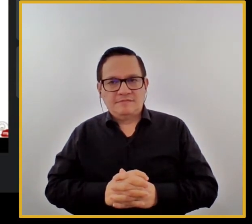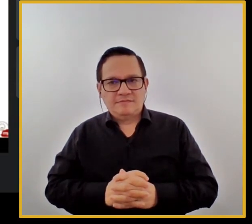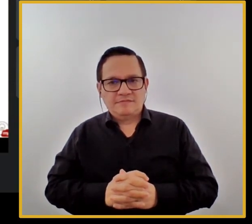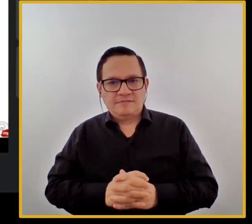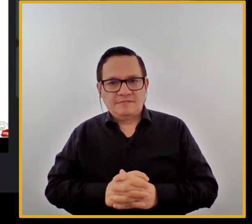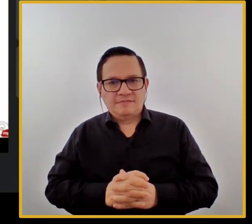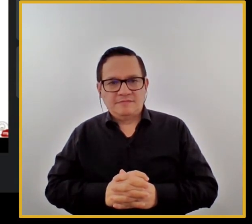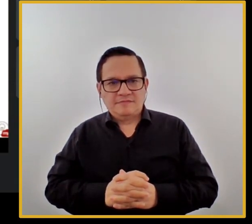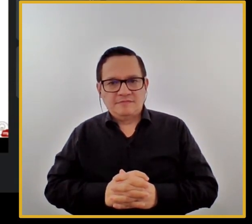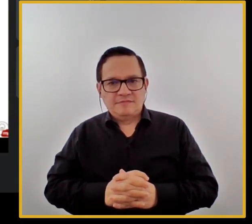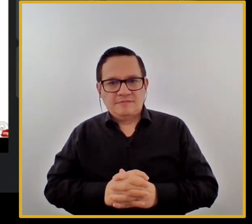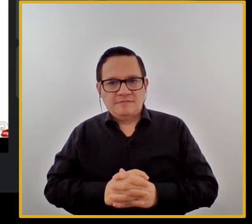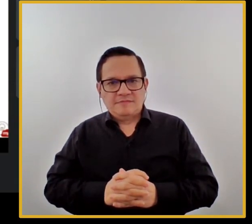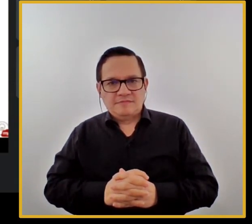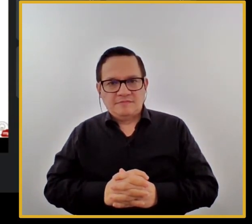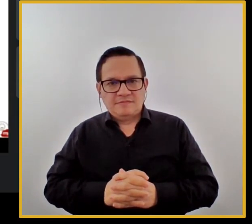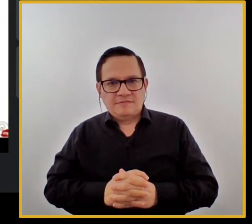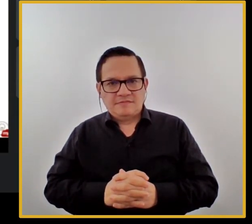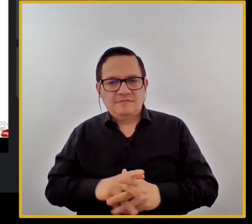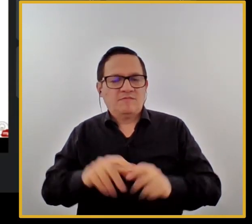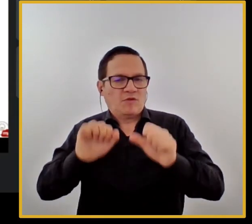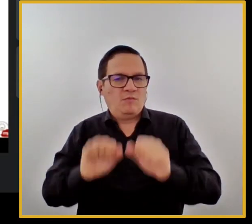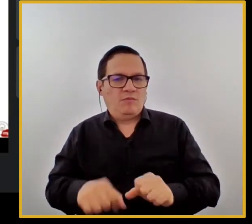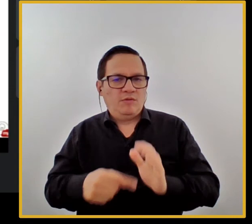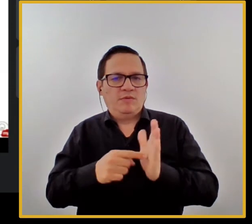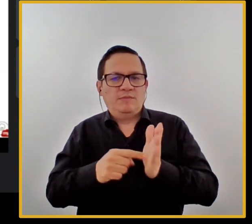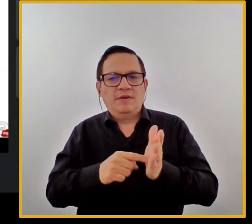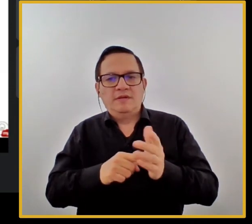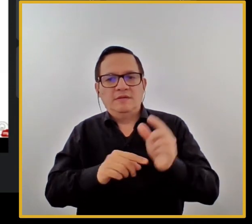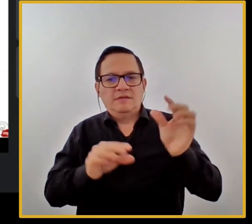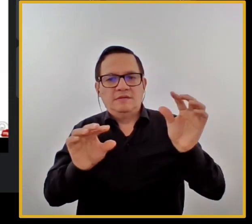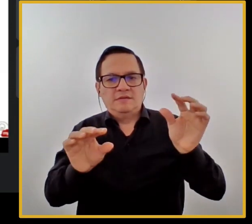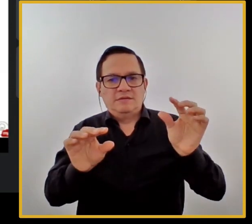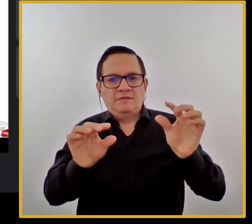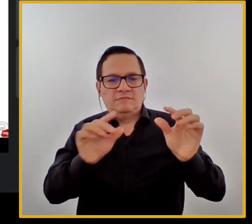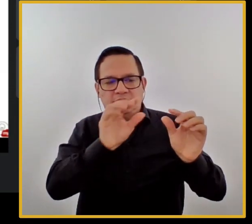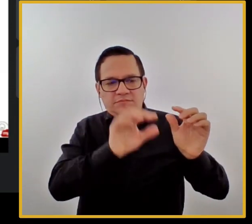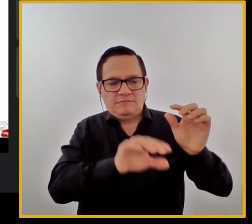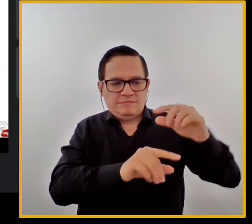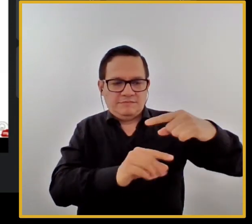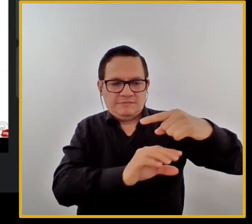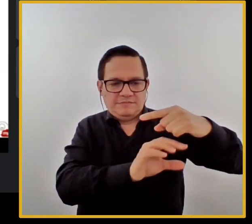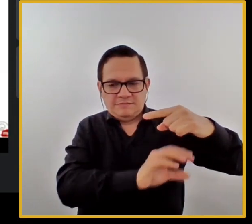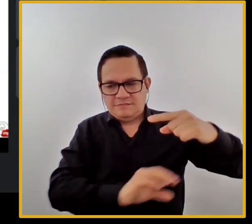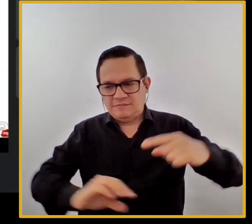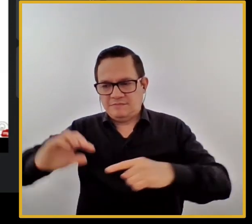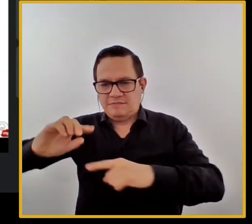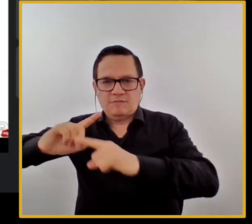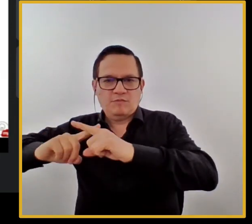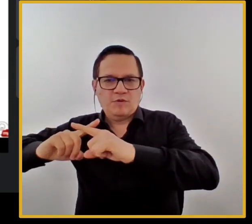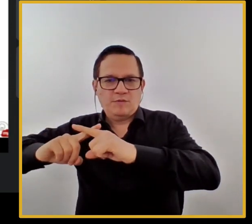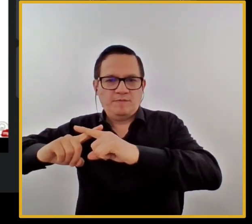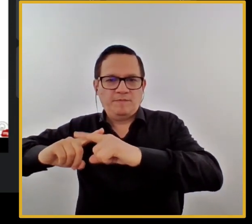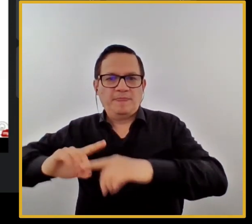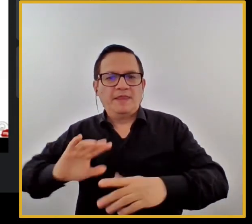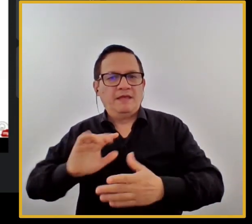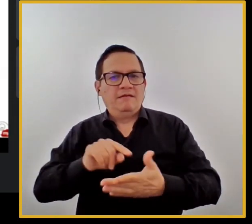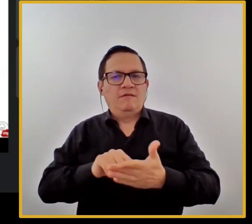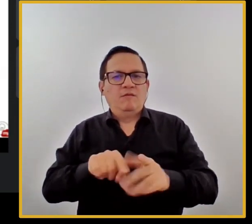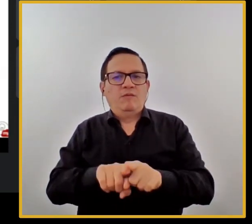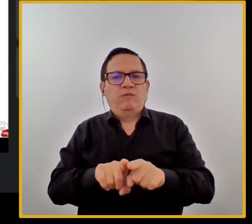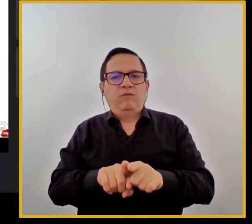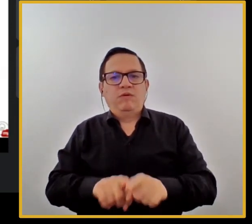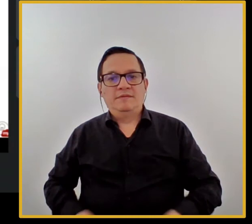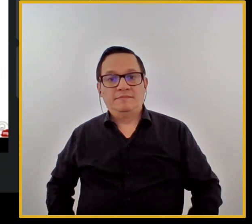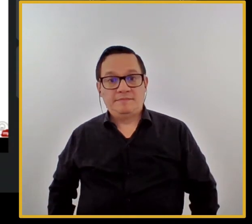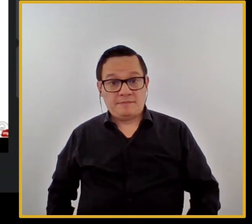más allí yo puedo, como pasa a multiplicar todo, ¿no? A multiplicar por todo esto me quedaría